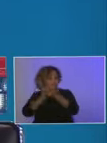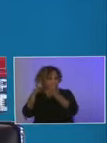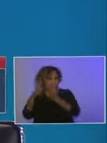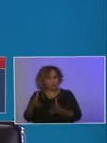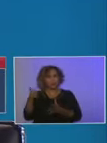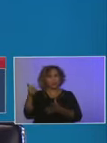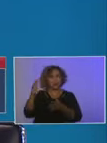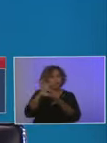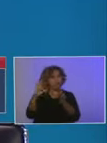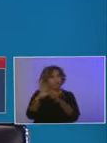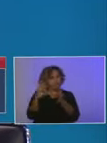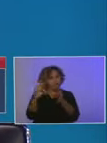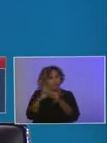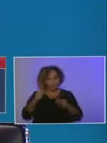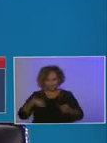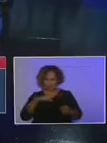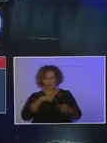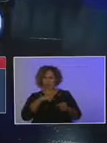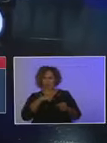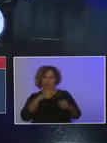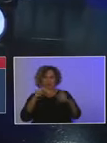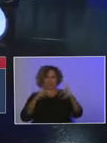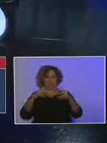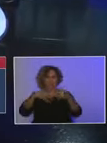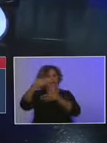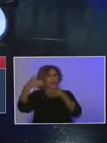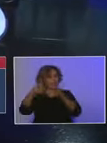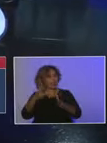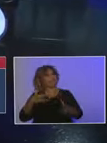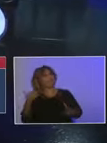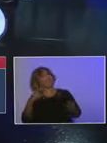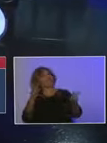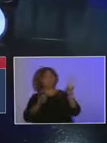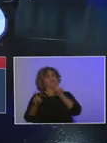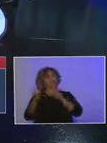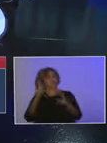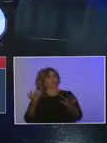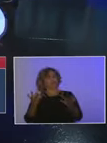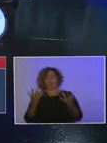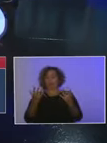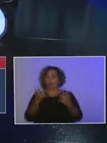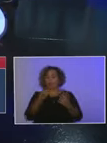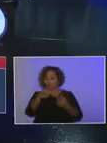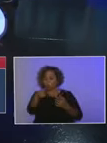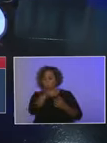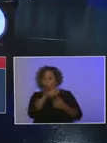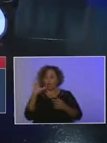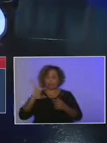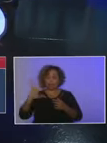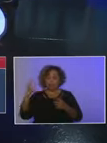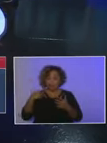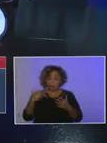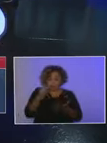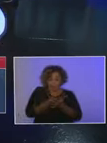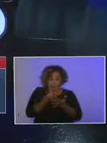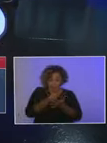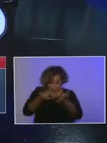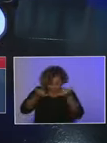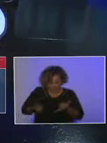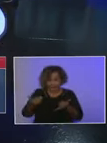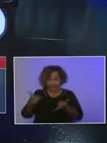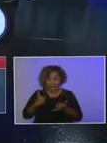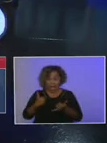sentimos nosotros y que de seguro tiene la gente en la calle, porque muy pocas veces ustedes quizás tuvieron la cantidad de dinero que ha tenido el